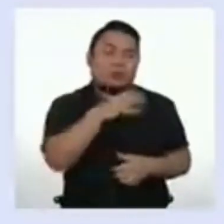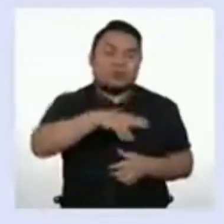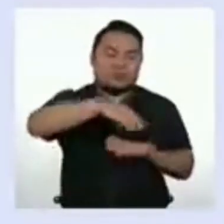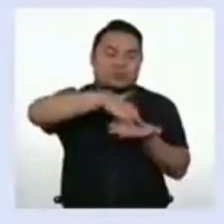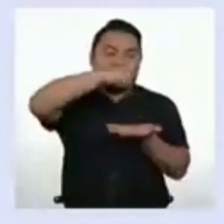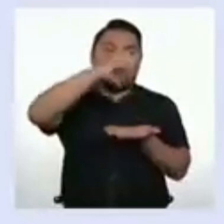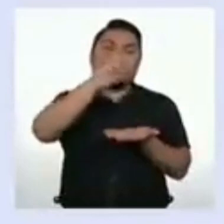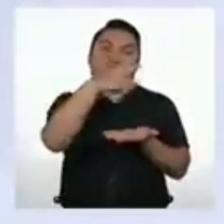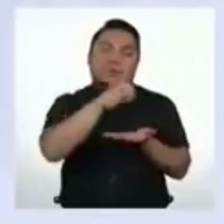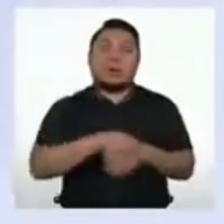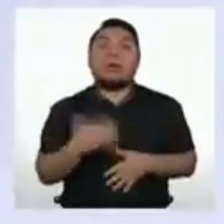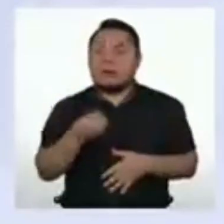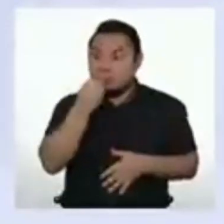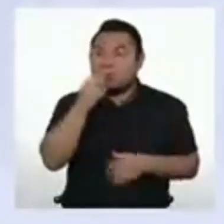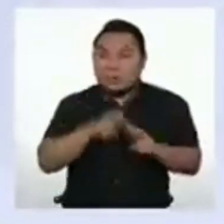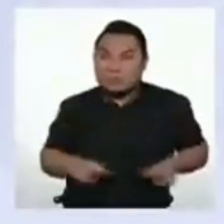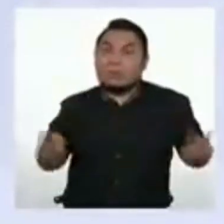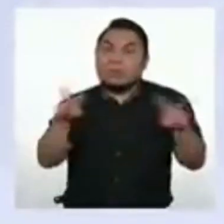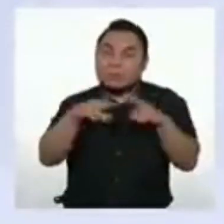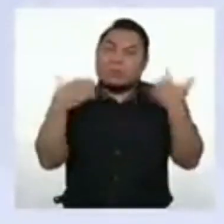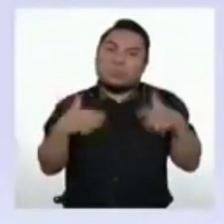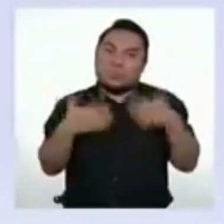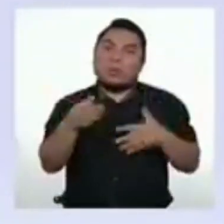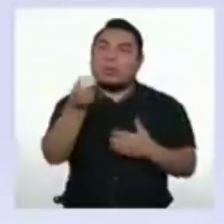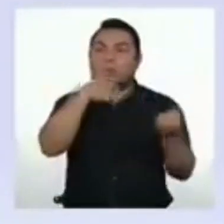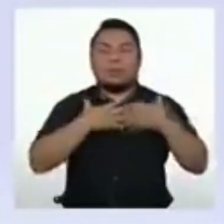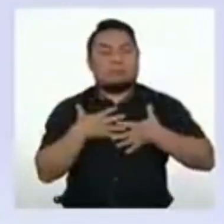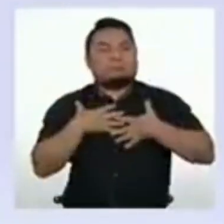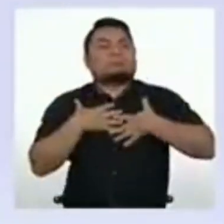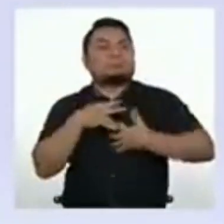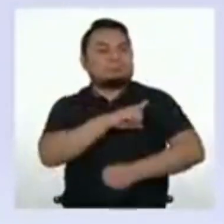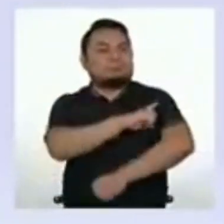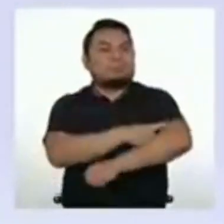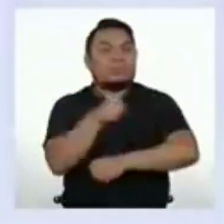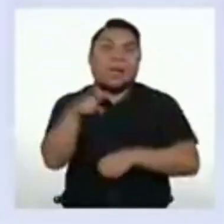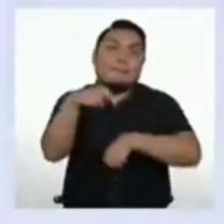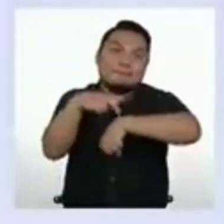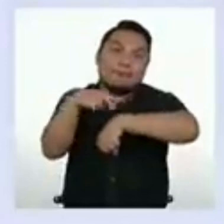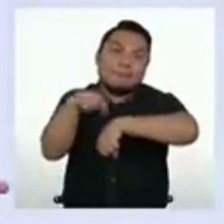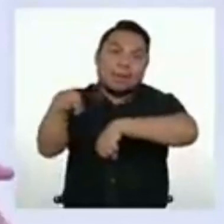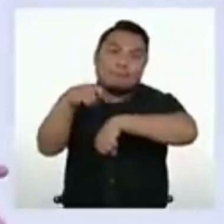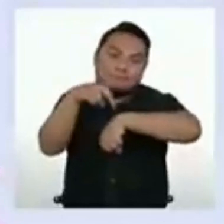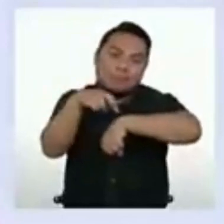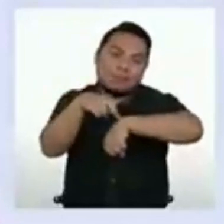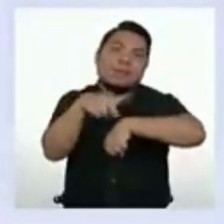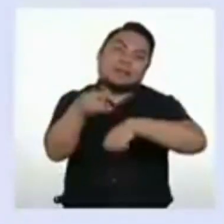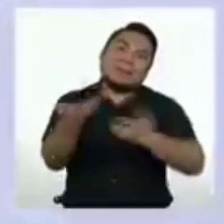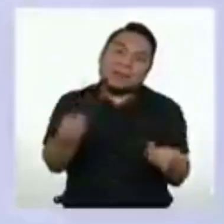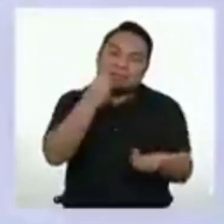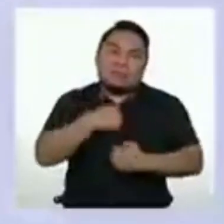alimento súper valioso por el tiempo que dura y sus propiedades también son súper nutritivas porque viene de la papa. Y si viene de la papa, tiene que ser